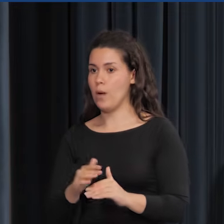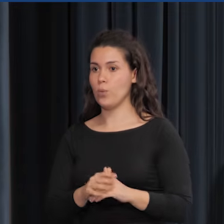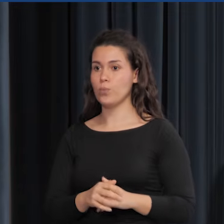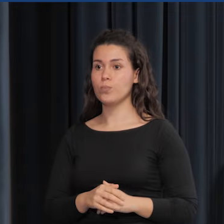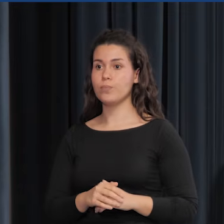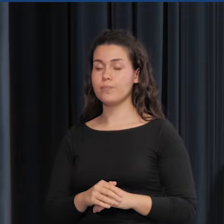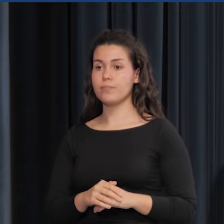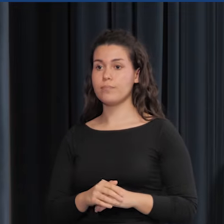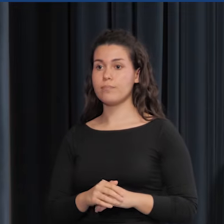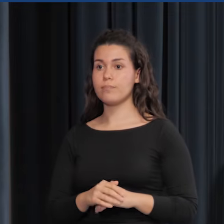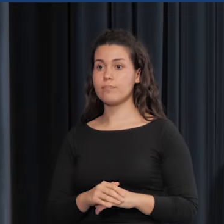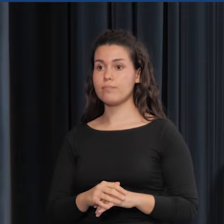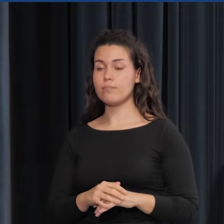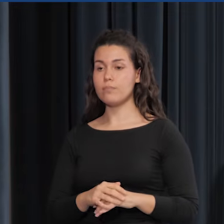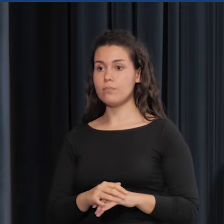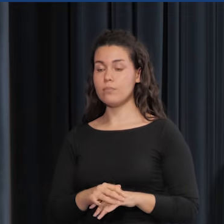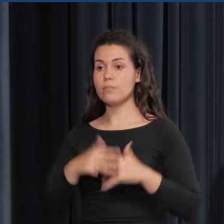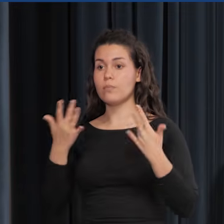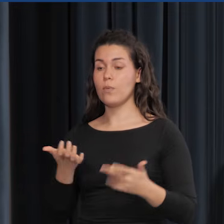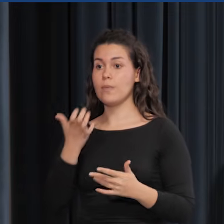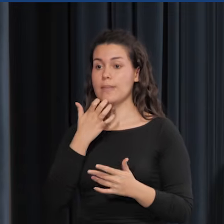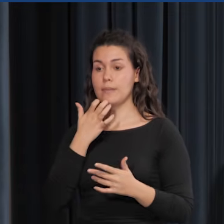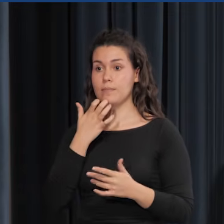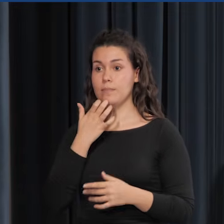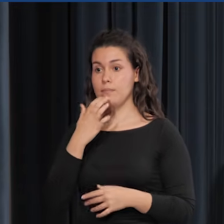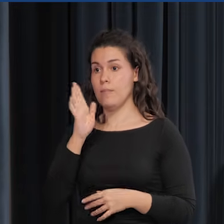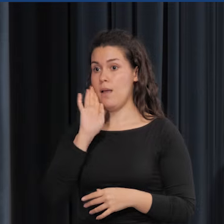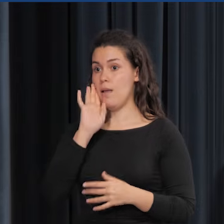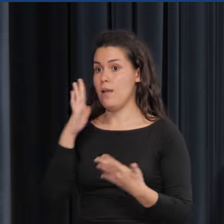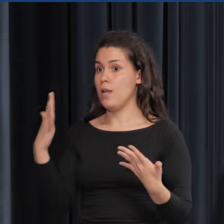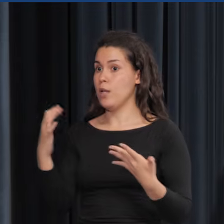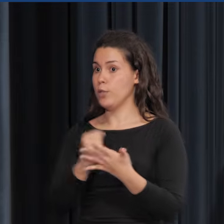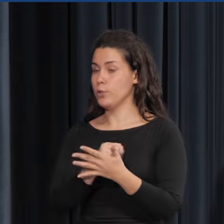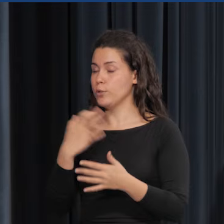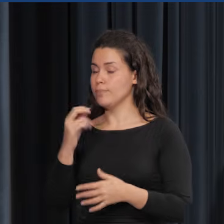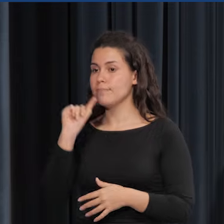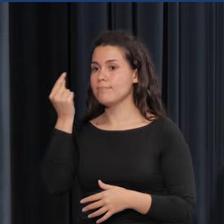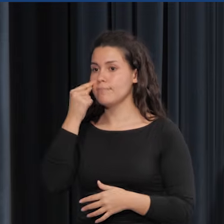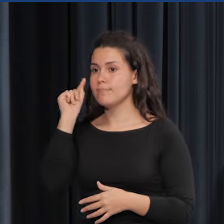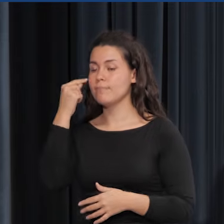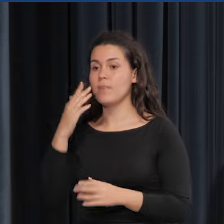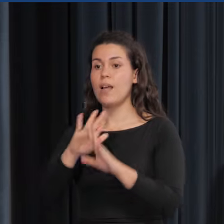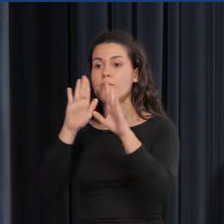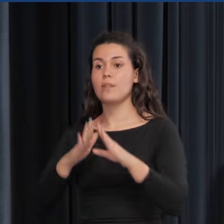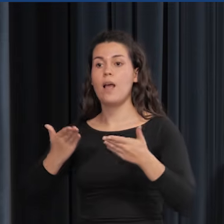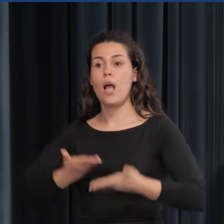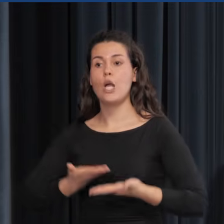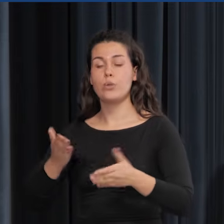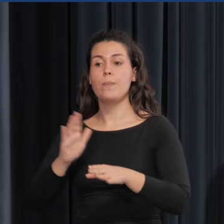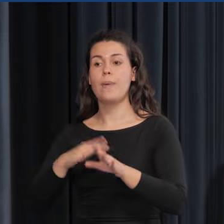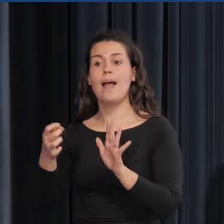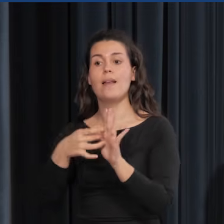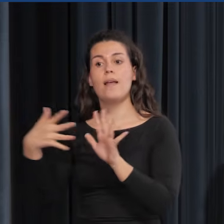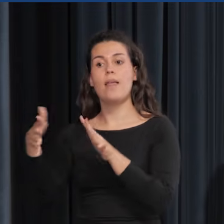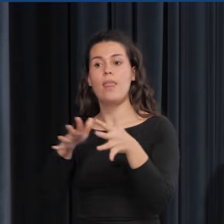un poco en cuenta todos estos criterios, nos van a ayudar a tener una mejor calidad del aire, porque la